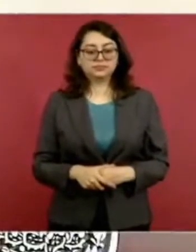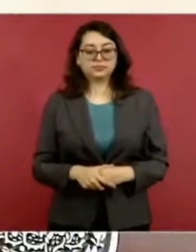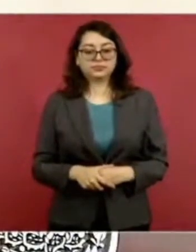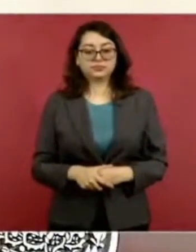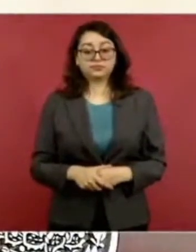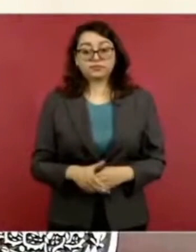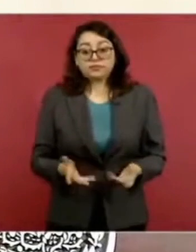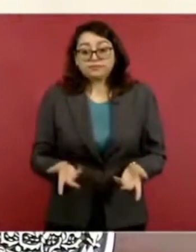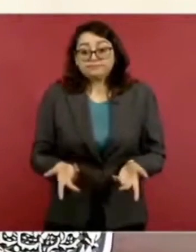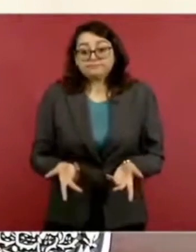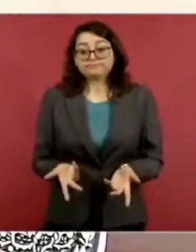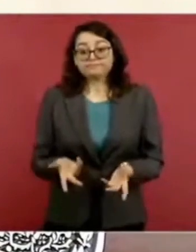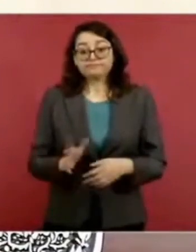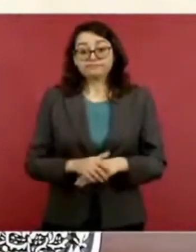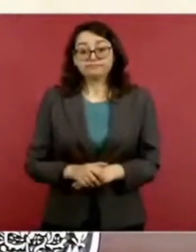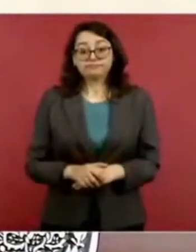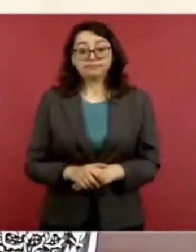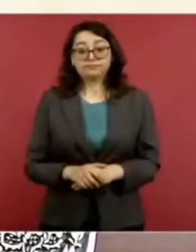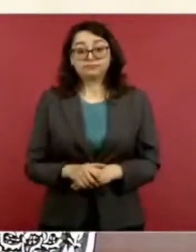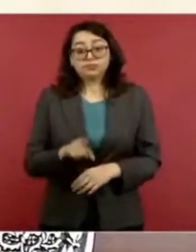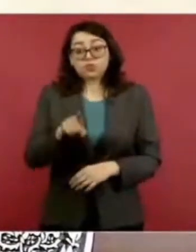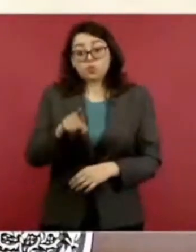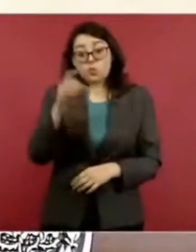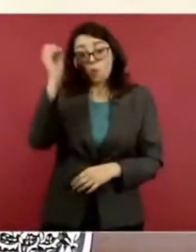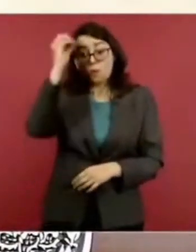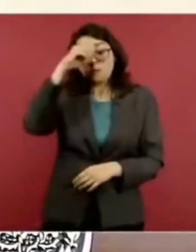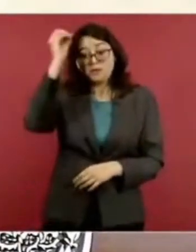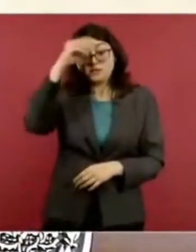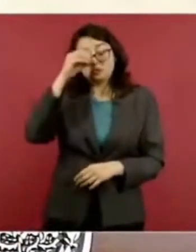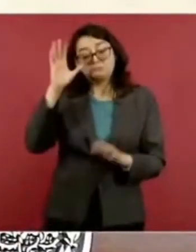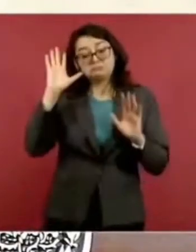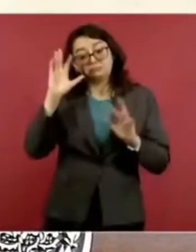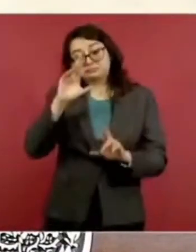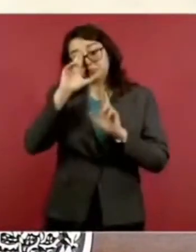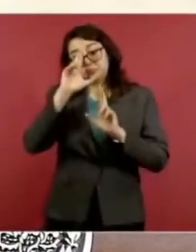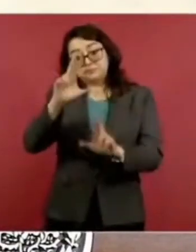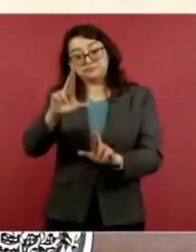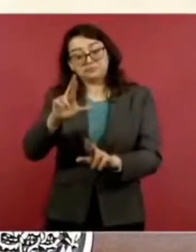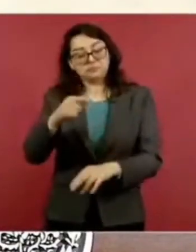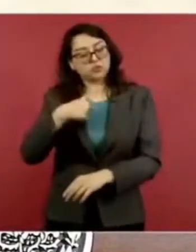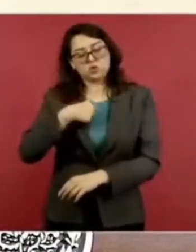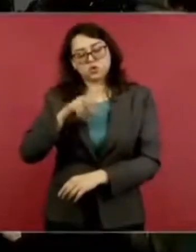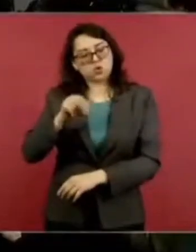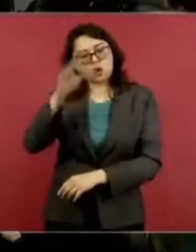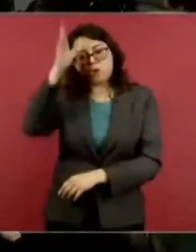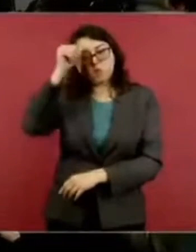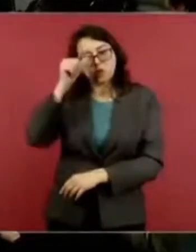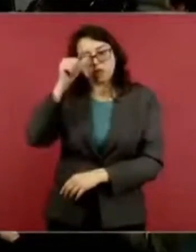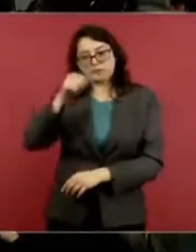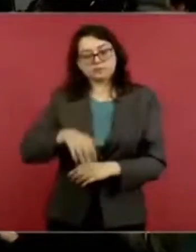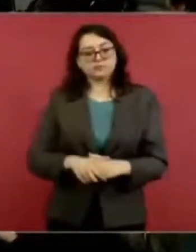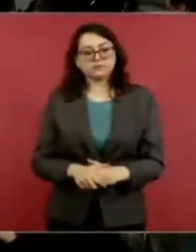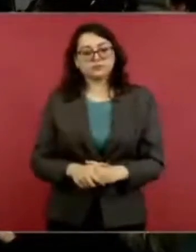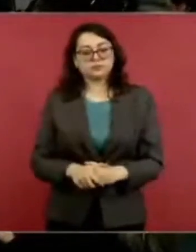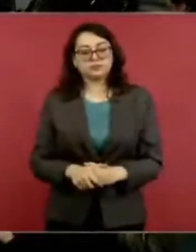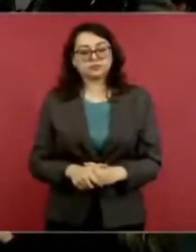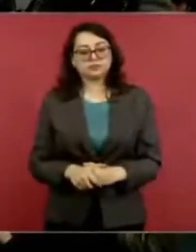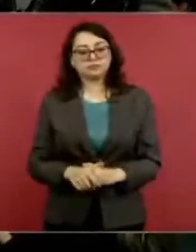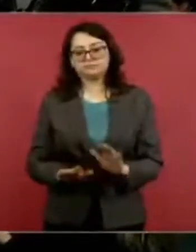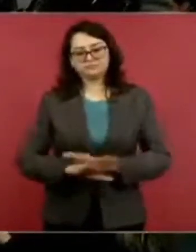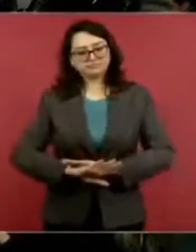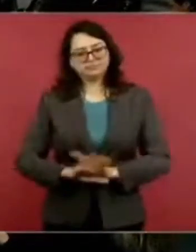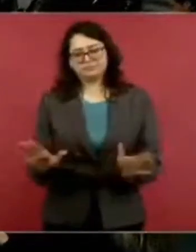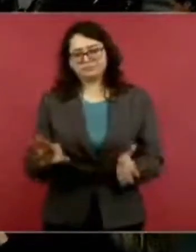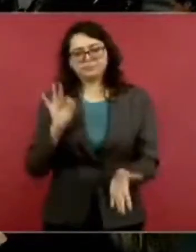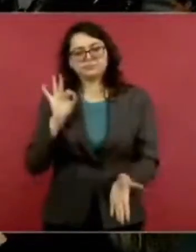¿Corruptos, la deshonra, impunidad? Pues ese es tu punto de vista, que lo respeto mucho, pero no lo comparto. Pero digo,